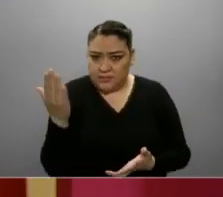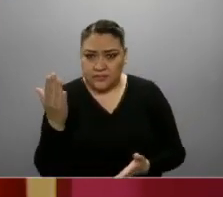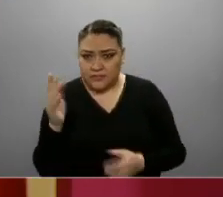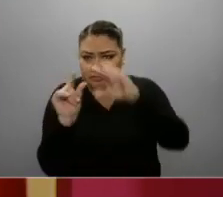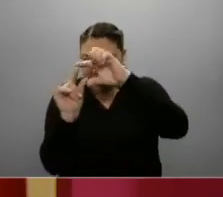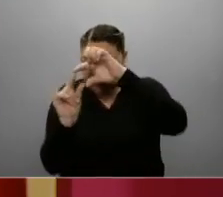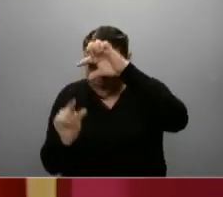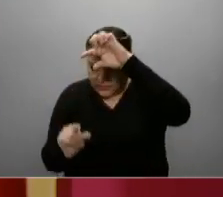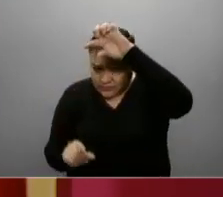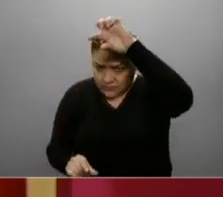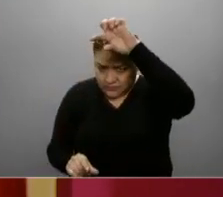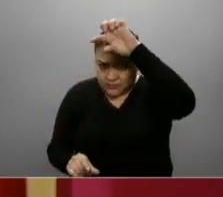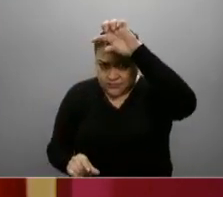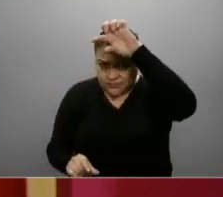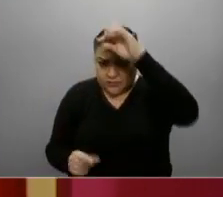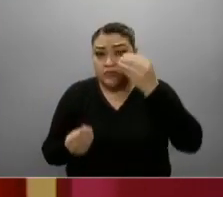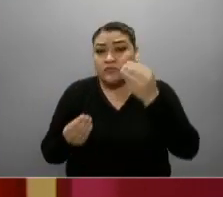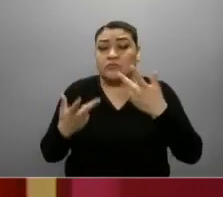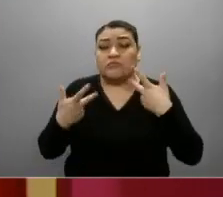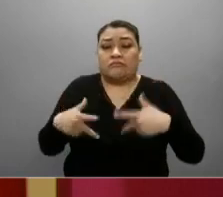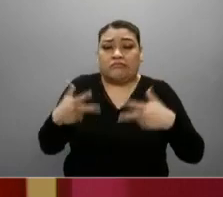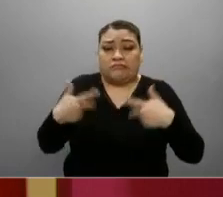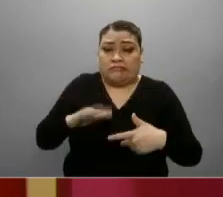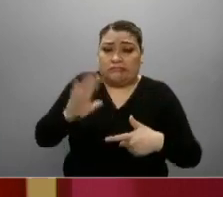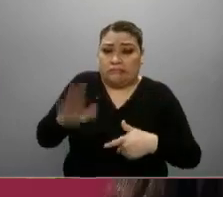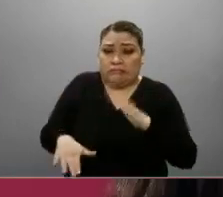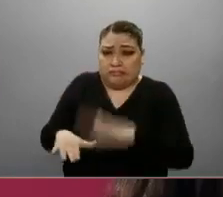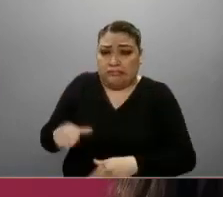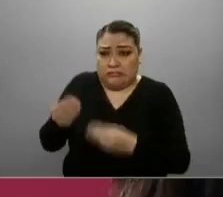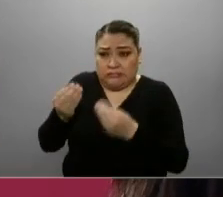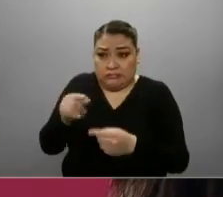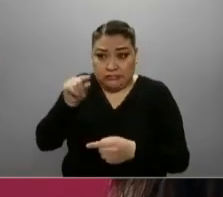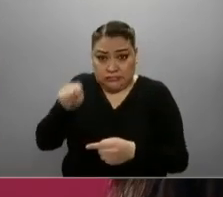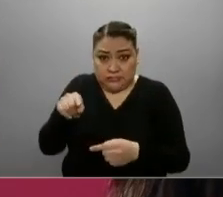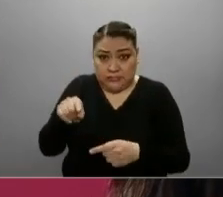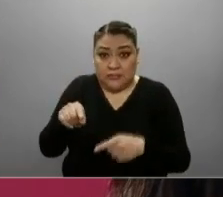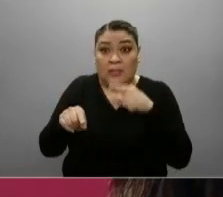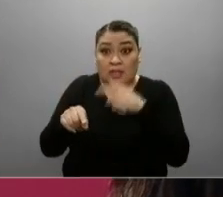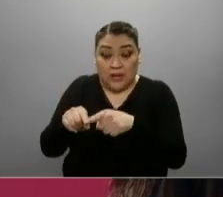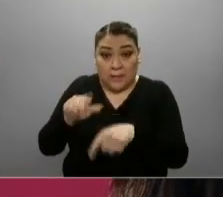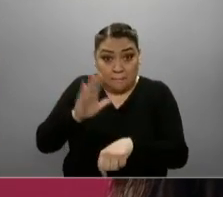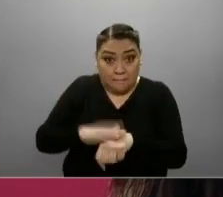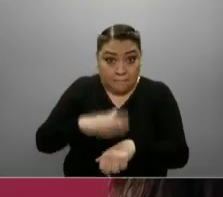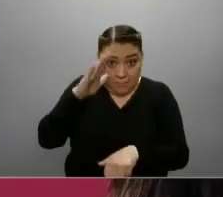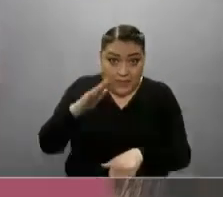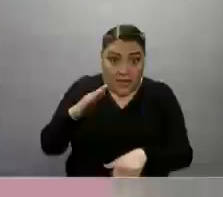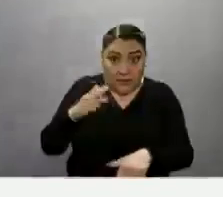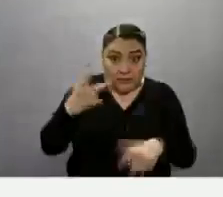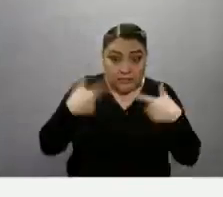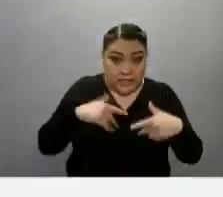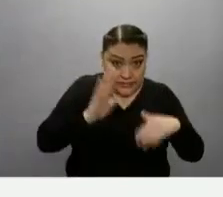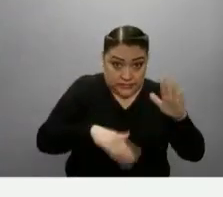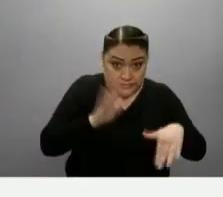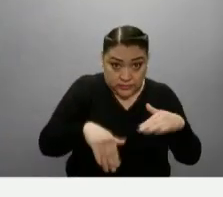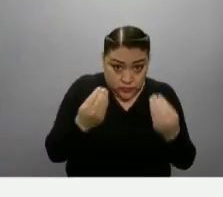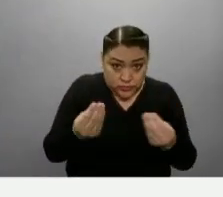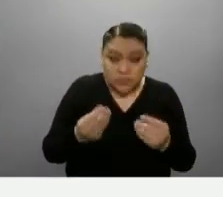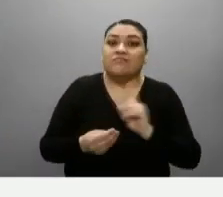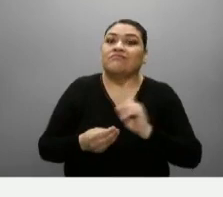tiene la mayor cantidad de personas que han perdido la vida, no es la región donde existe la mayor